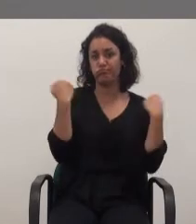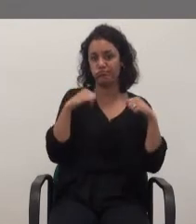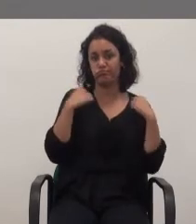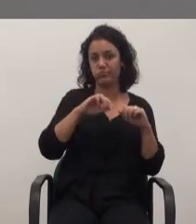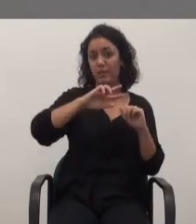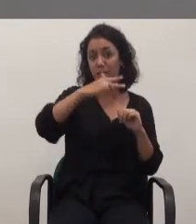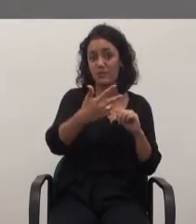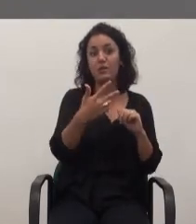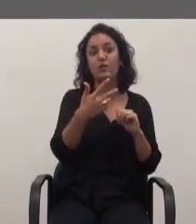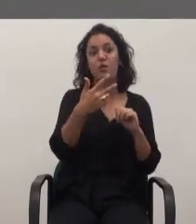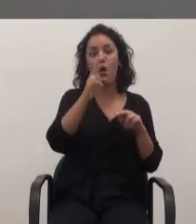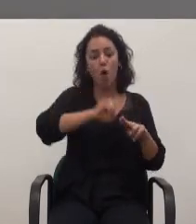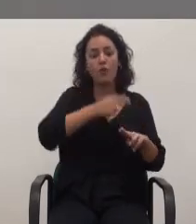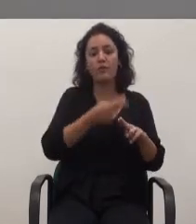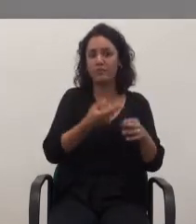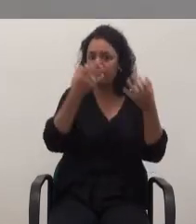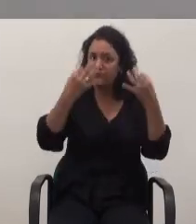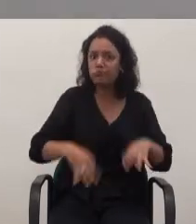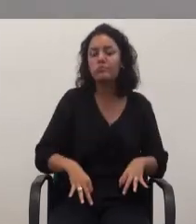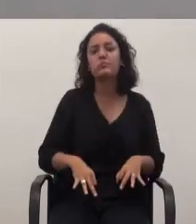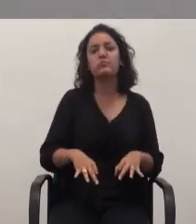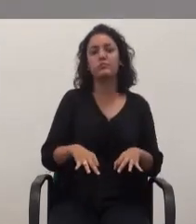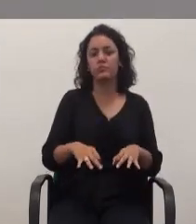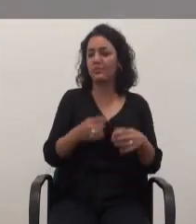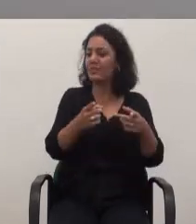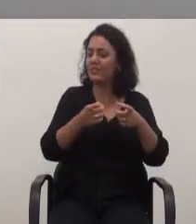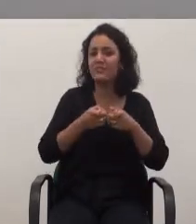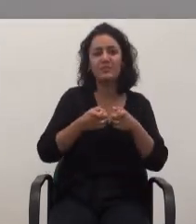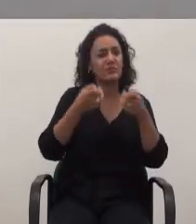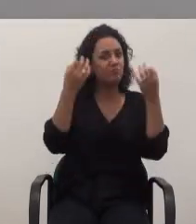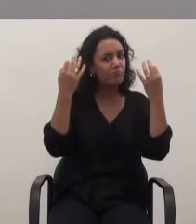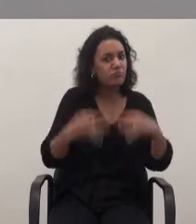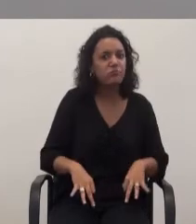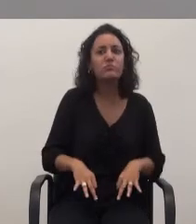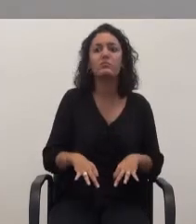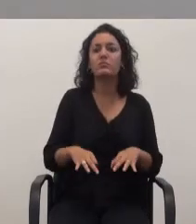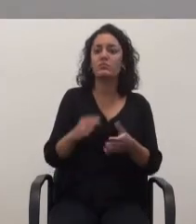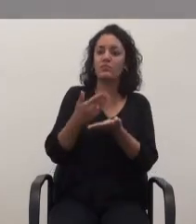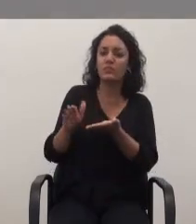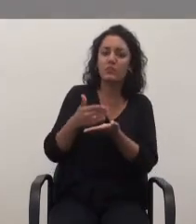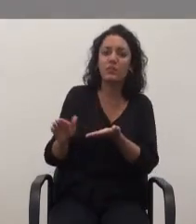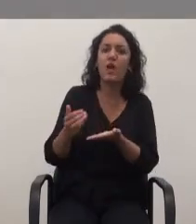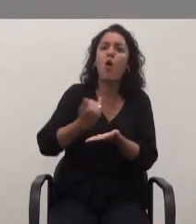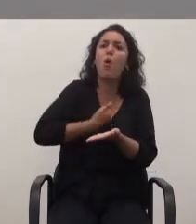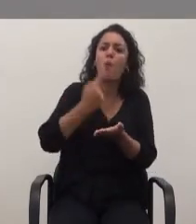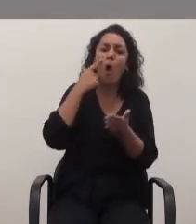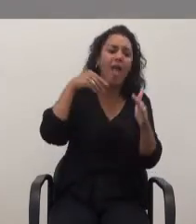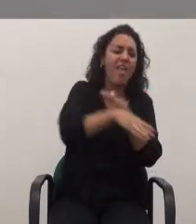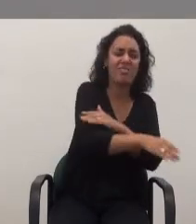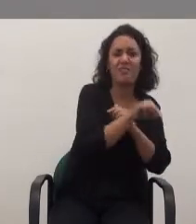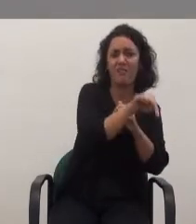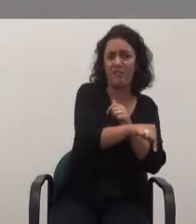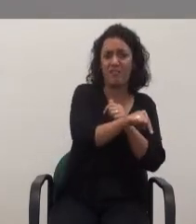la reafirmación de la necesidad impostergable de eliminar las restricciones en el ingreso a todas las carreras de grado ofrecidas por el